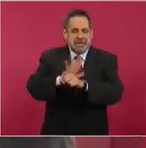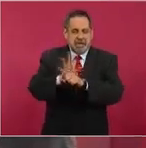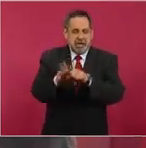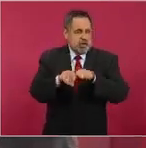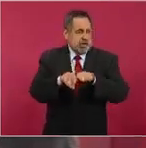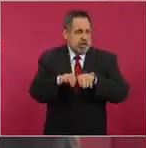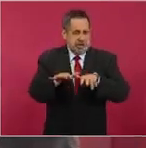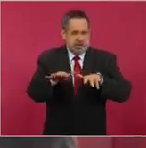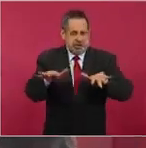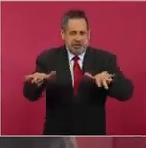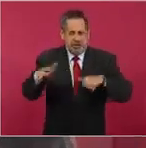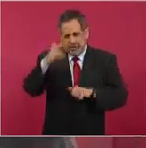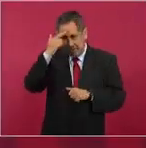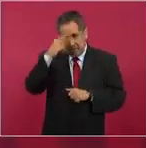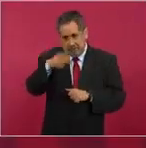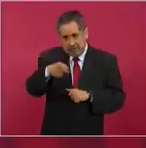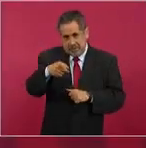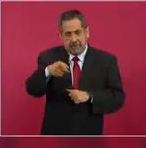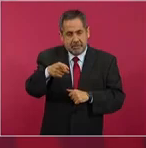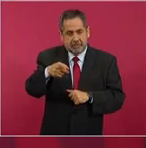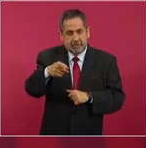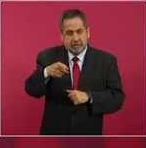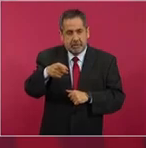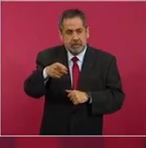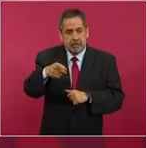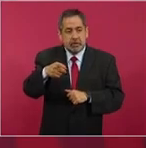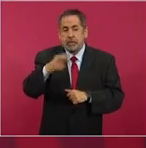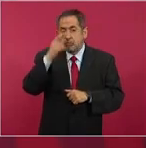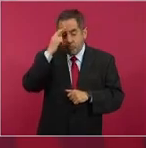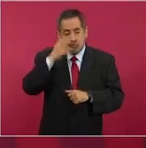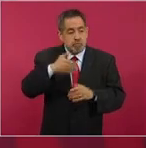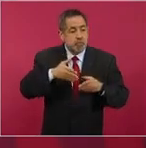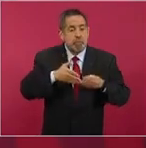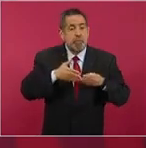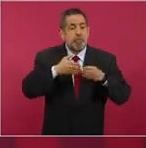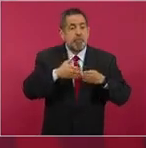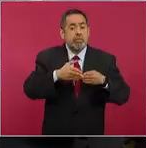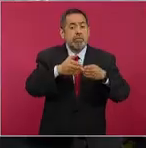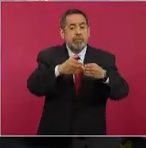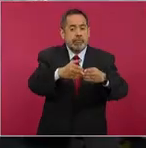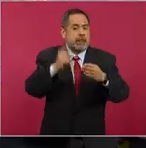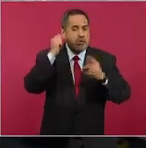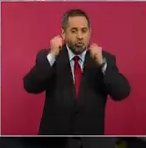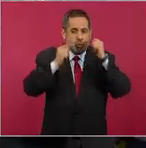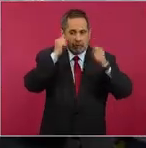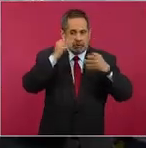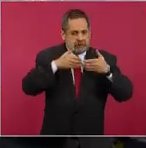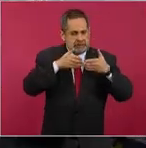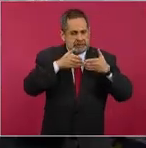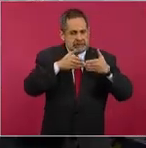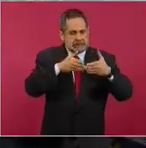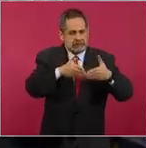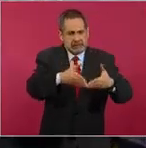sí, un crucero andaba con